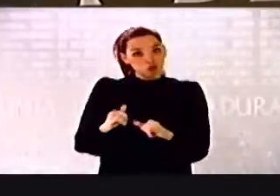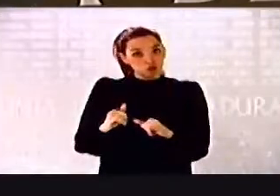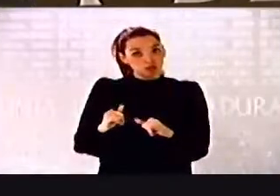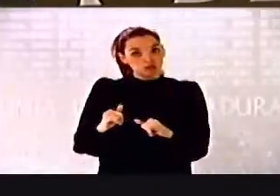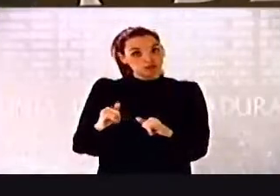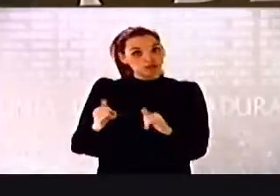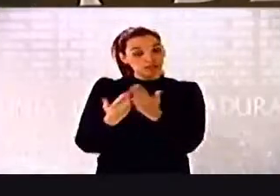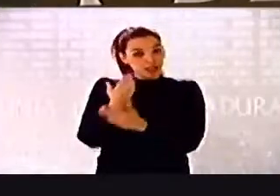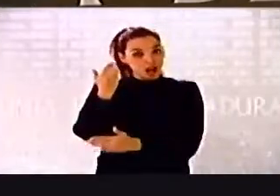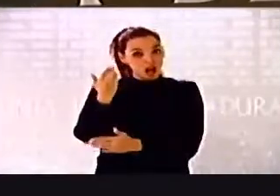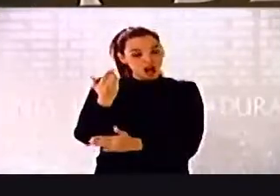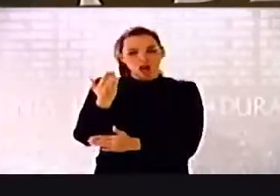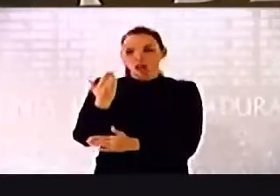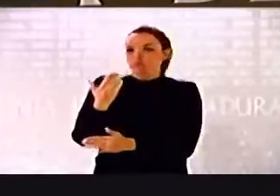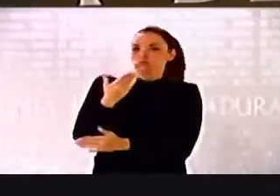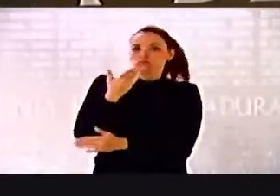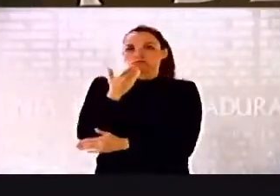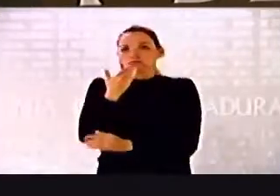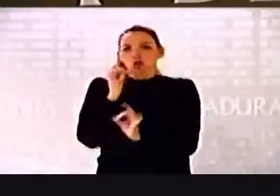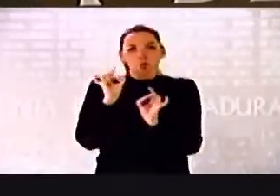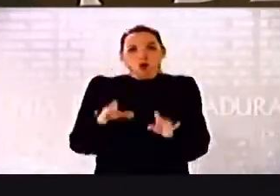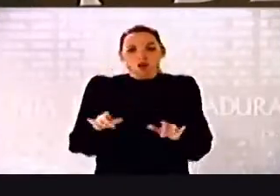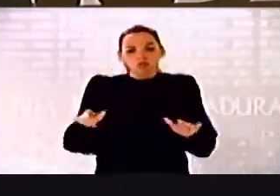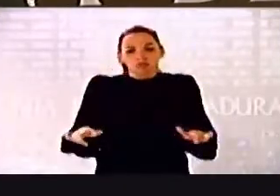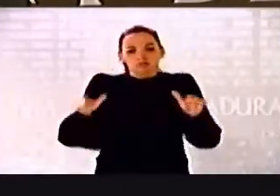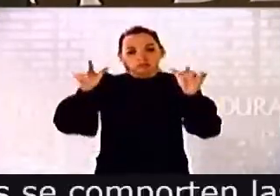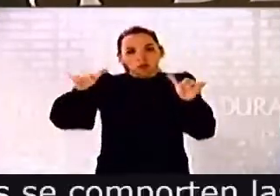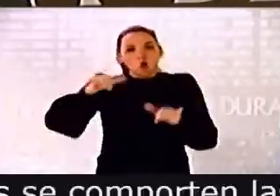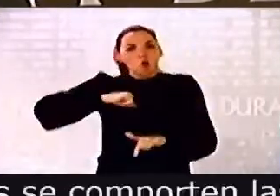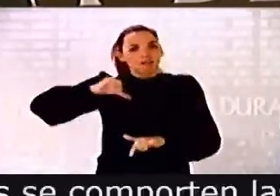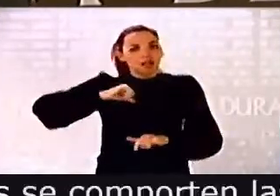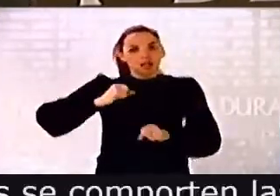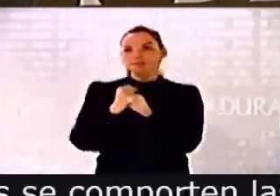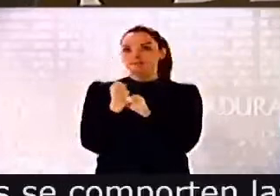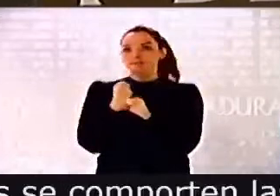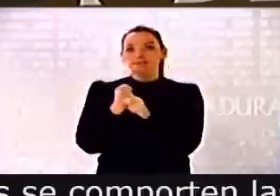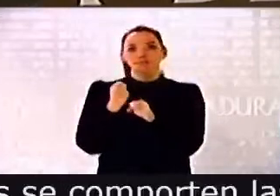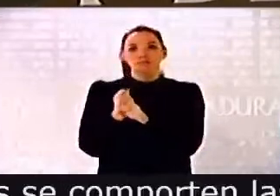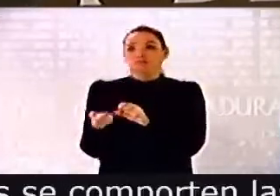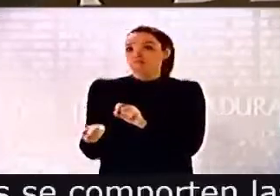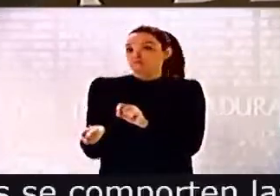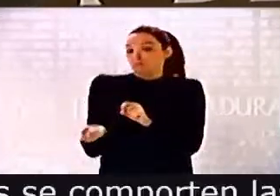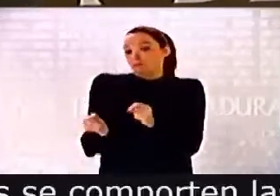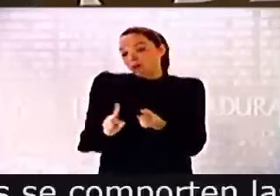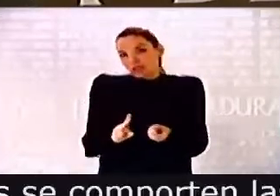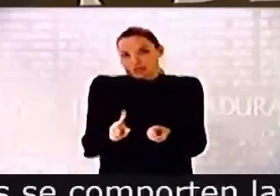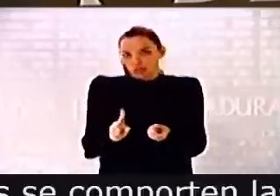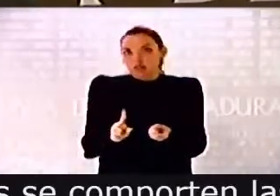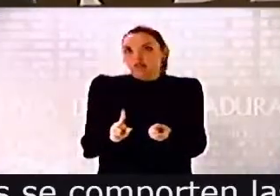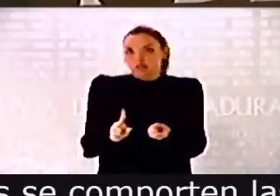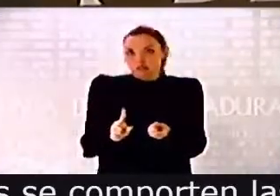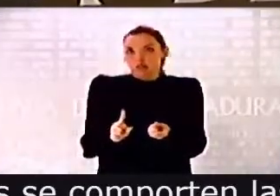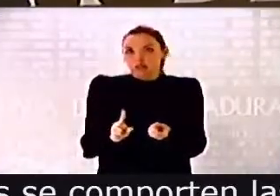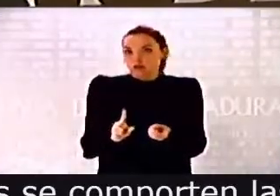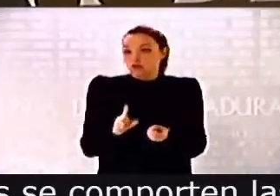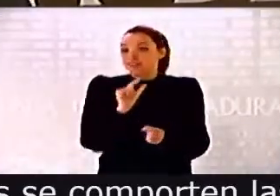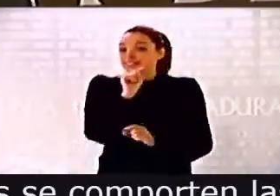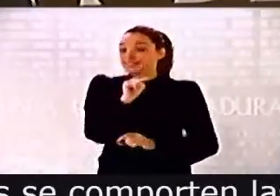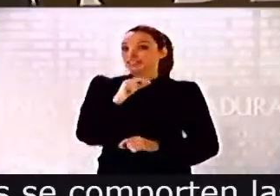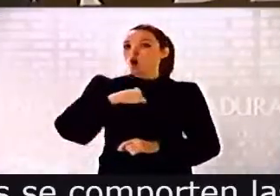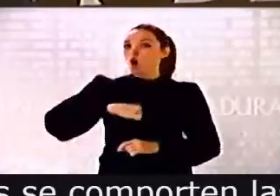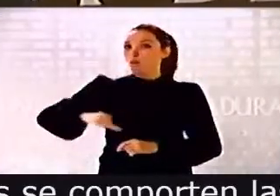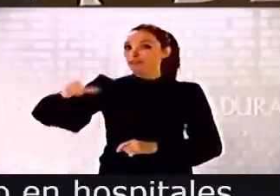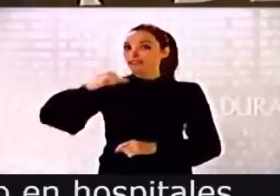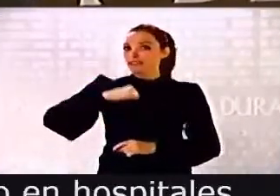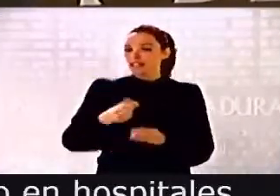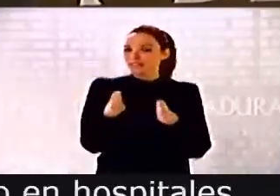se comporten las plantas con un nivel de actividad parecido, sobre todo en los hospitales que